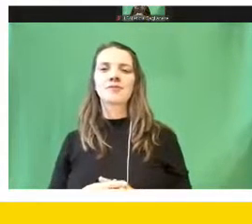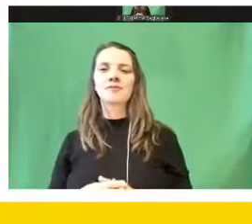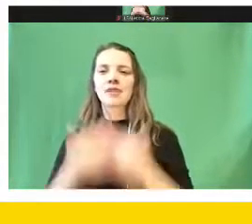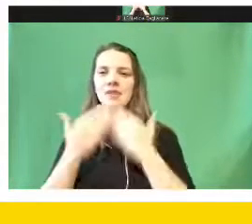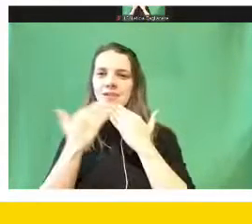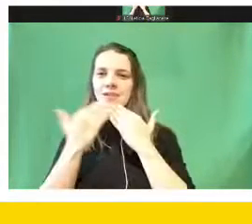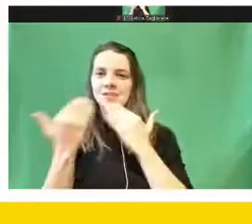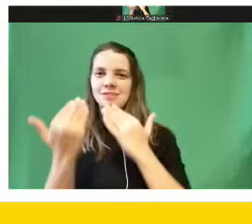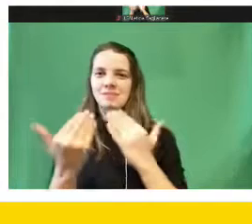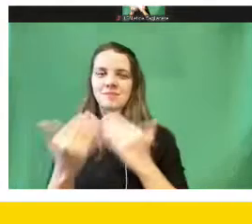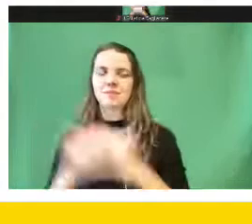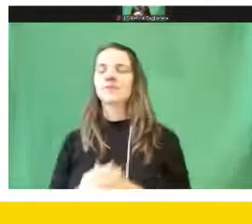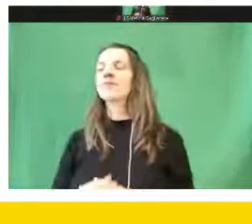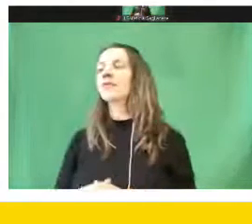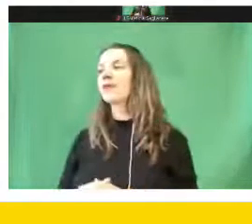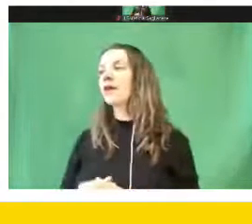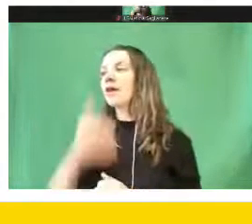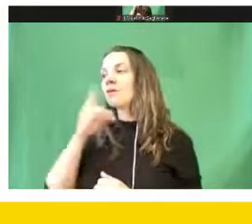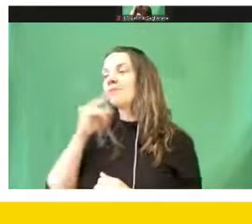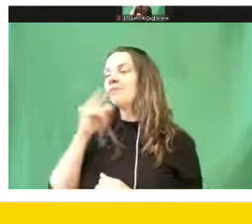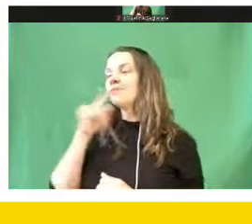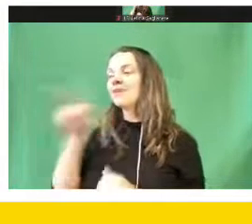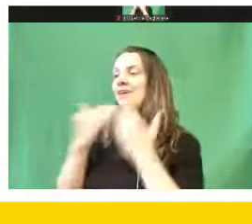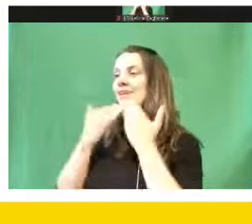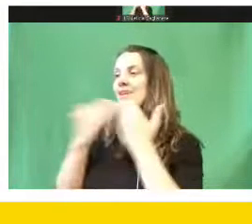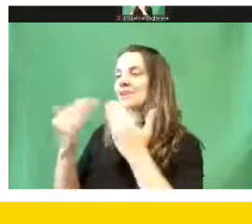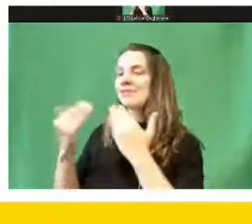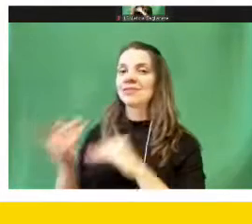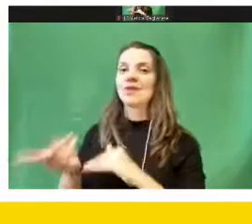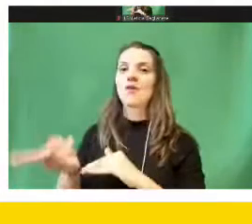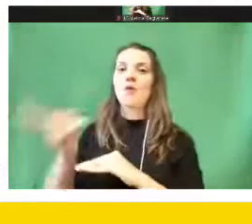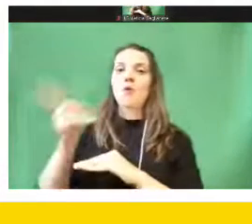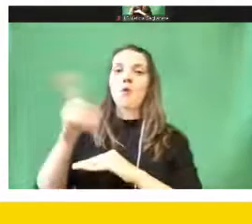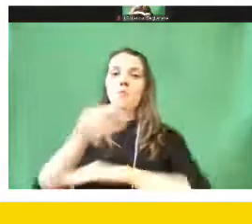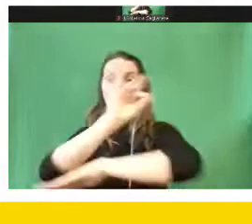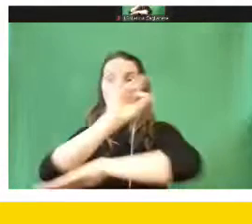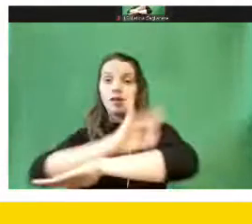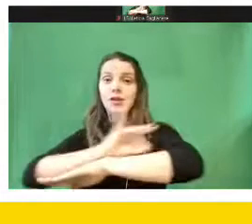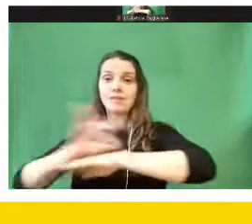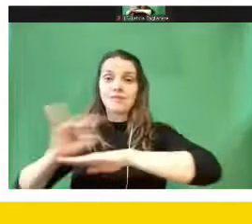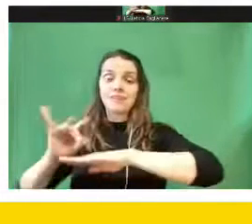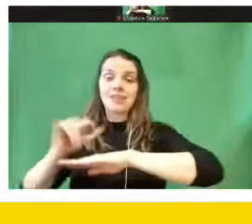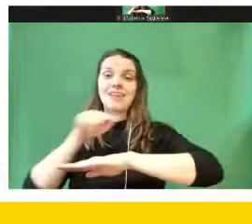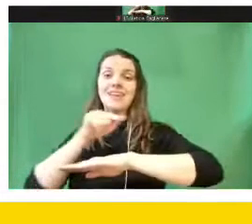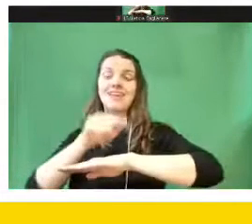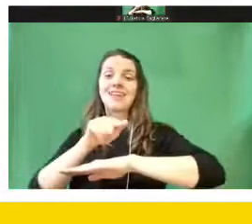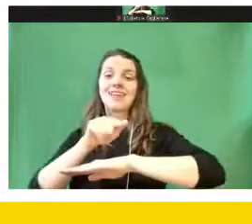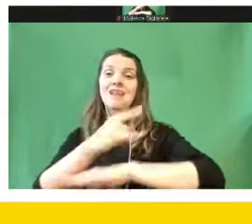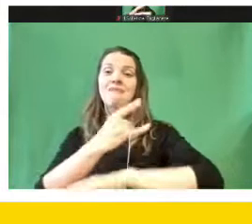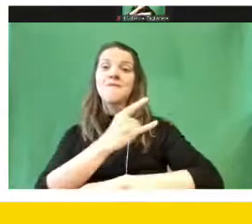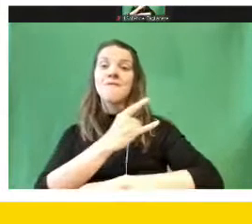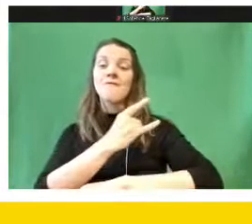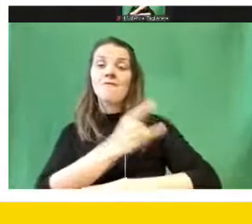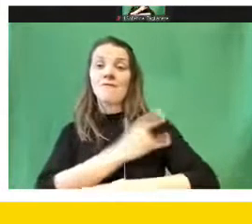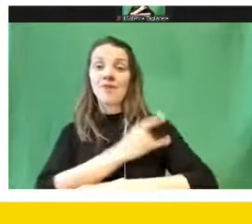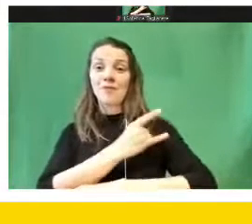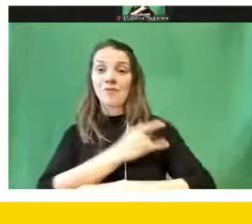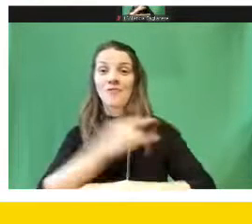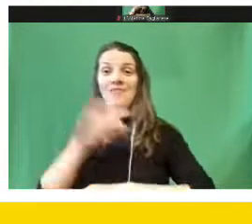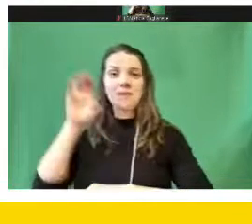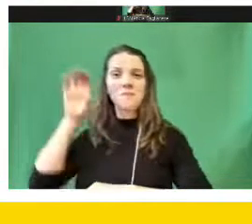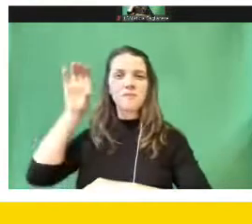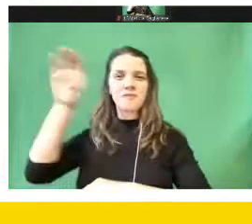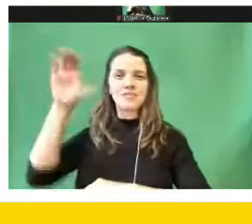Muchas gracias, Fernando. Le vamos a pasar la palabra al arquitecto Rubén Palumbo, presidente del Colegio de Arquitectos de la provincia de Santa Fe, para que dé el cierre